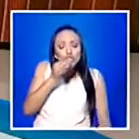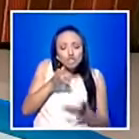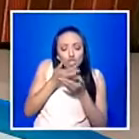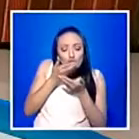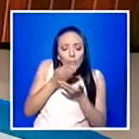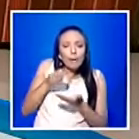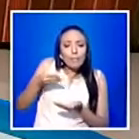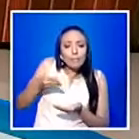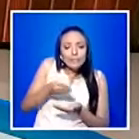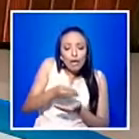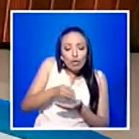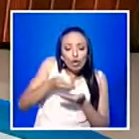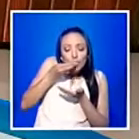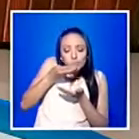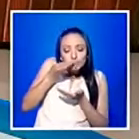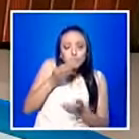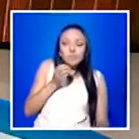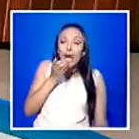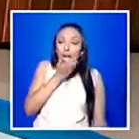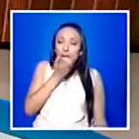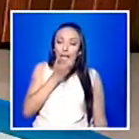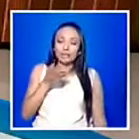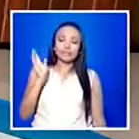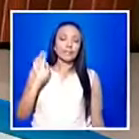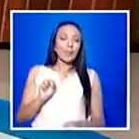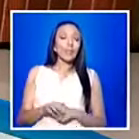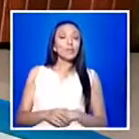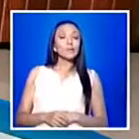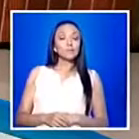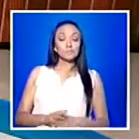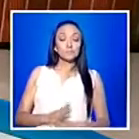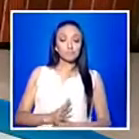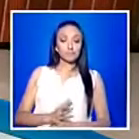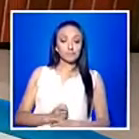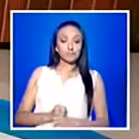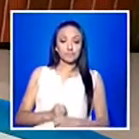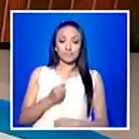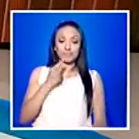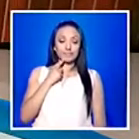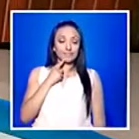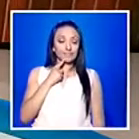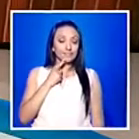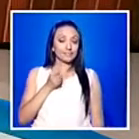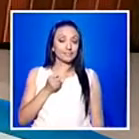deliciosos encebollados? Oiga, ya me hizo dar ganas. Ya me hizo dar ganas.